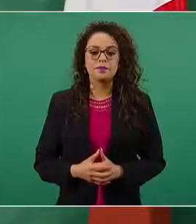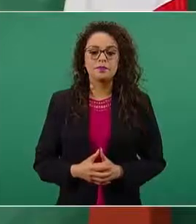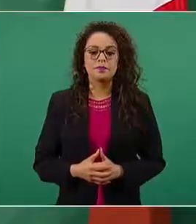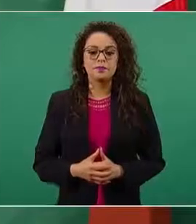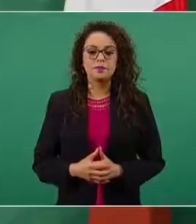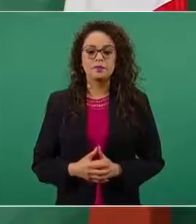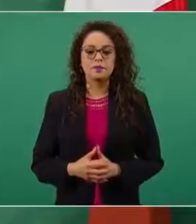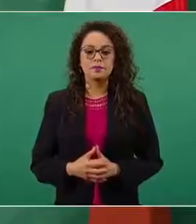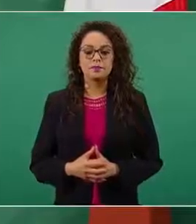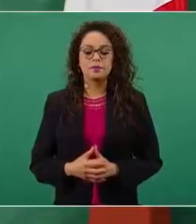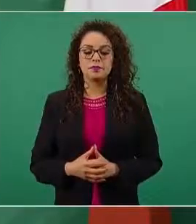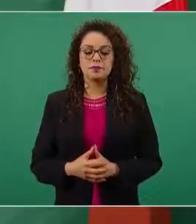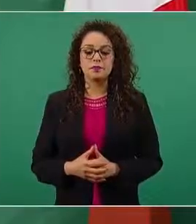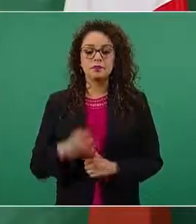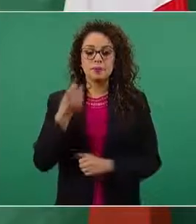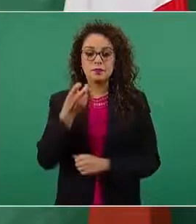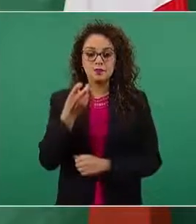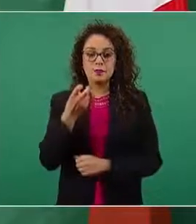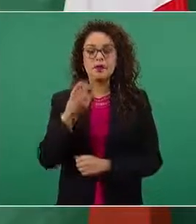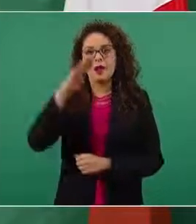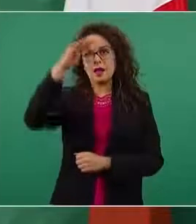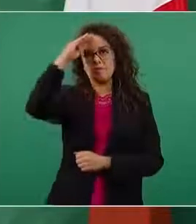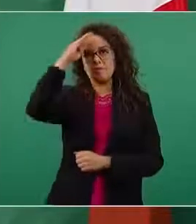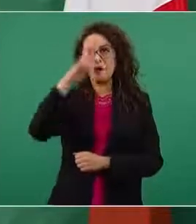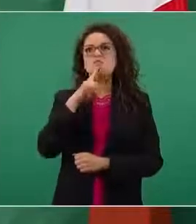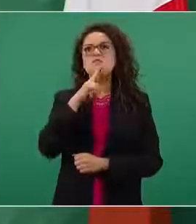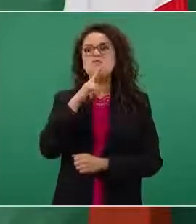Deciden que no tenían por qué